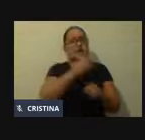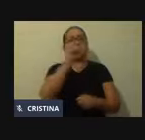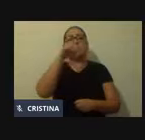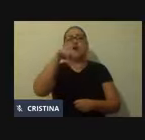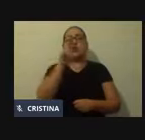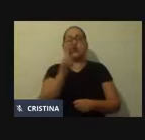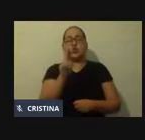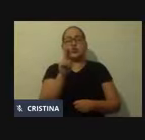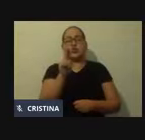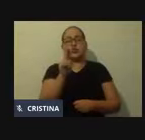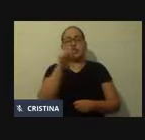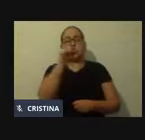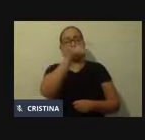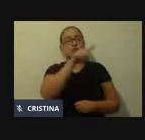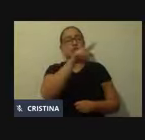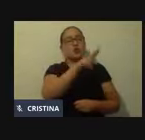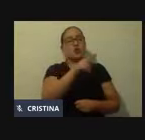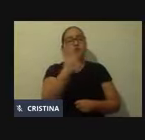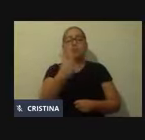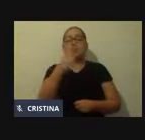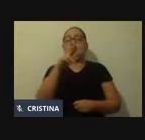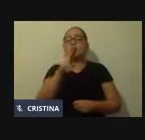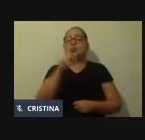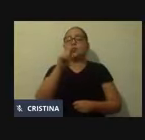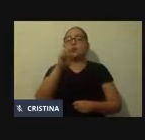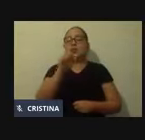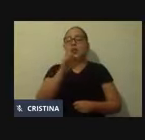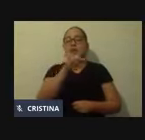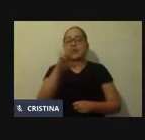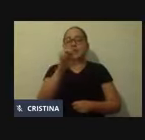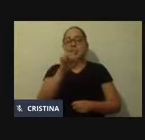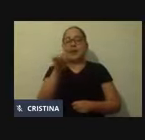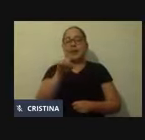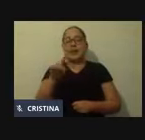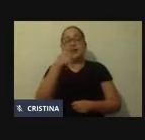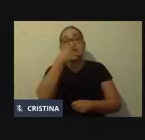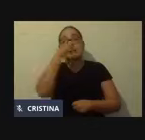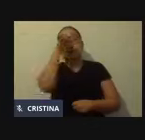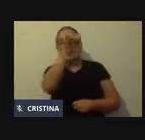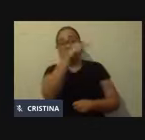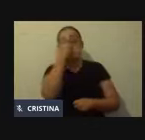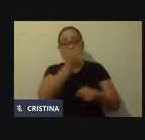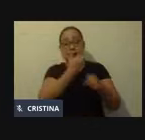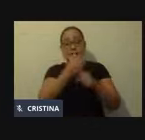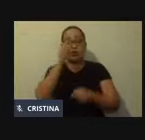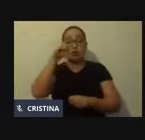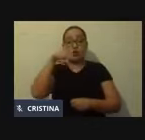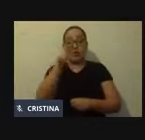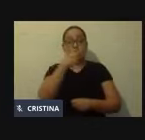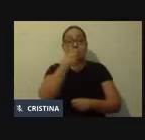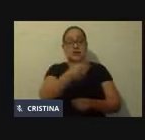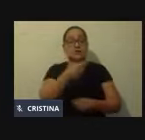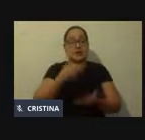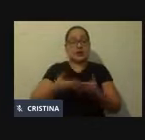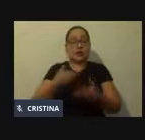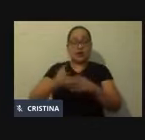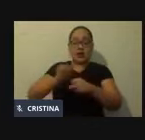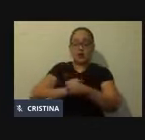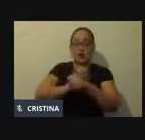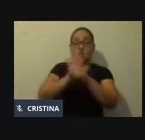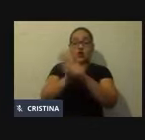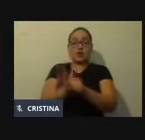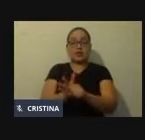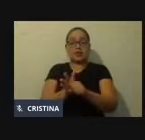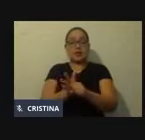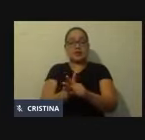señor Gutiérrez, que ya ahorita este coronavirus está generando